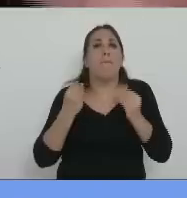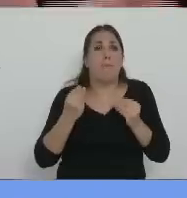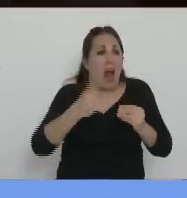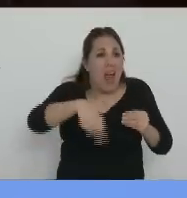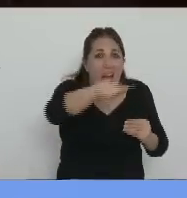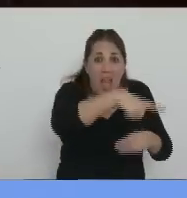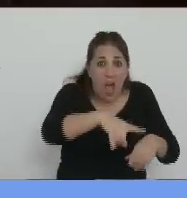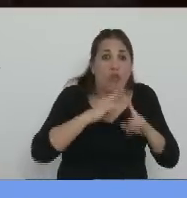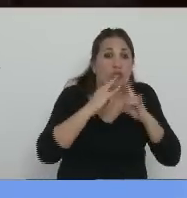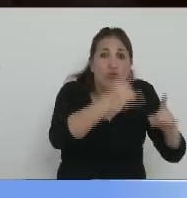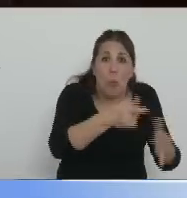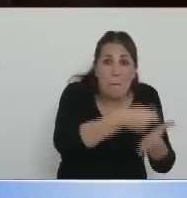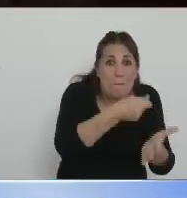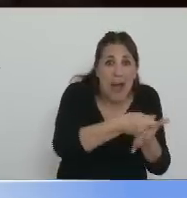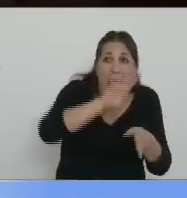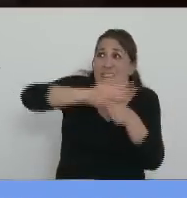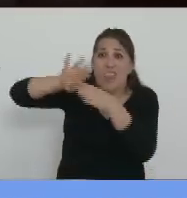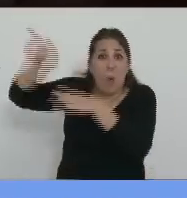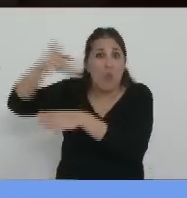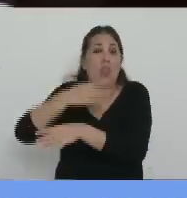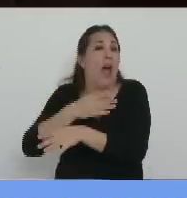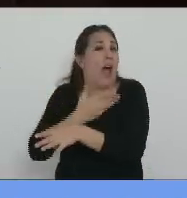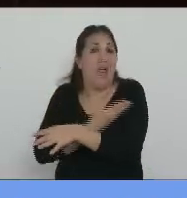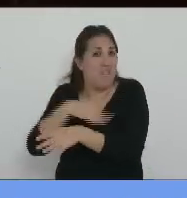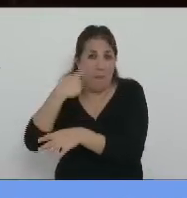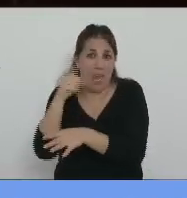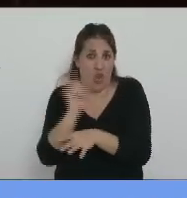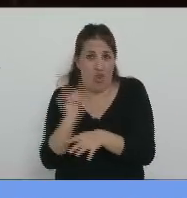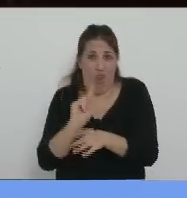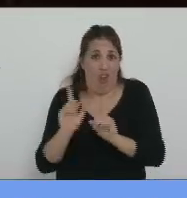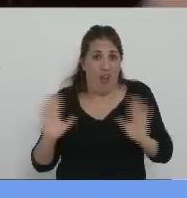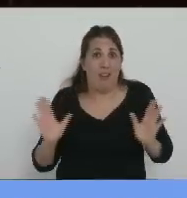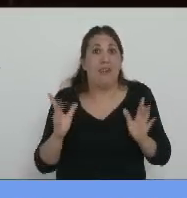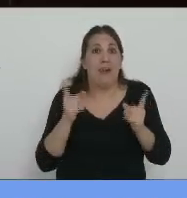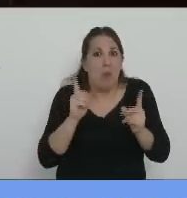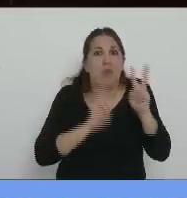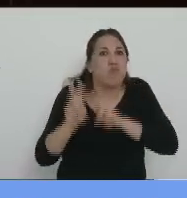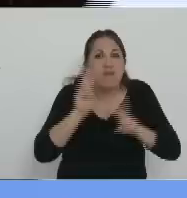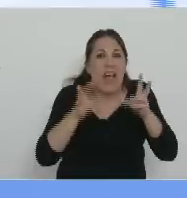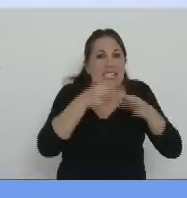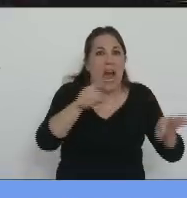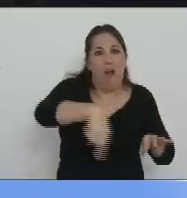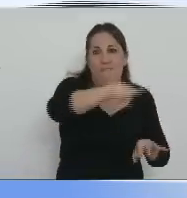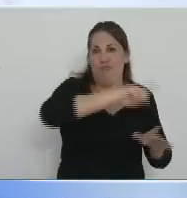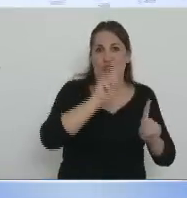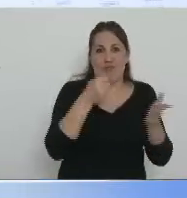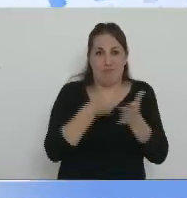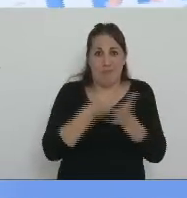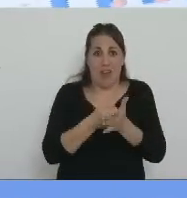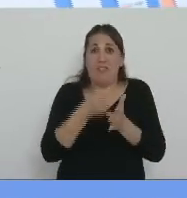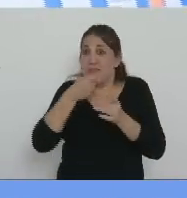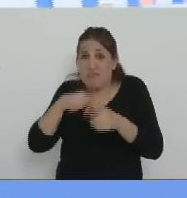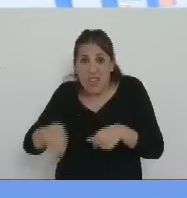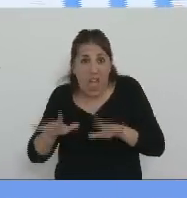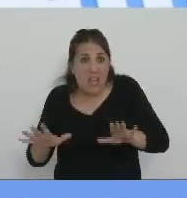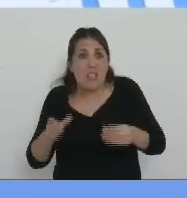la deuda con un fondo monetario internacional porque si no esto esto gráfico a quién lo va a pagar por